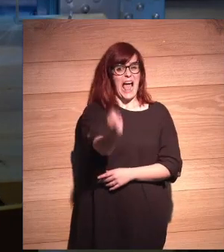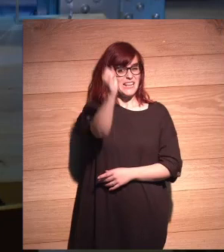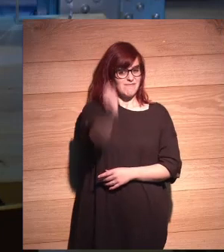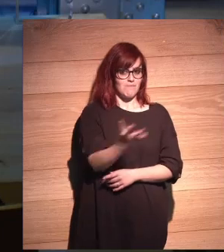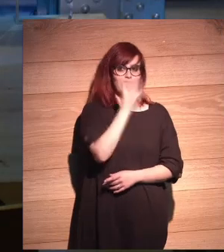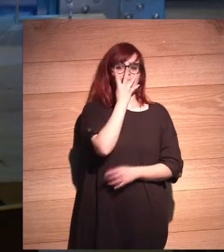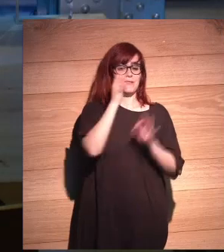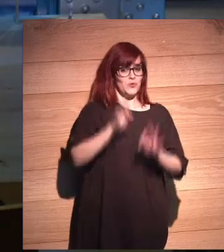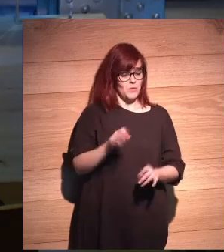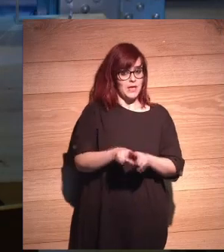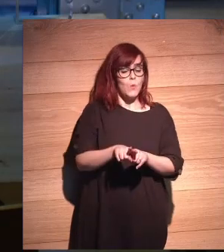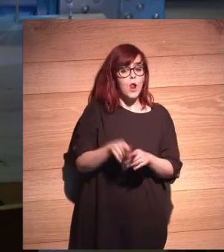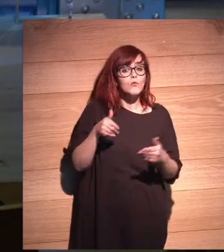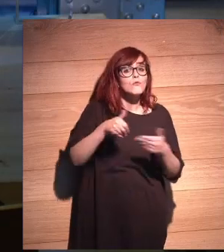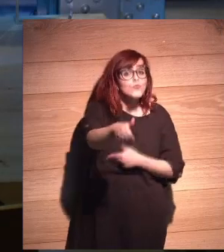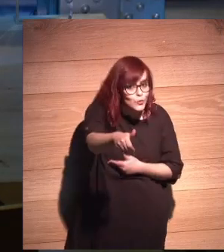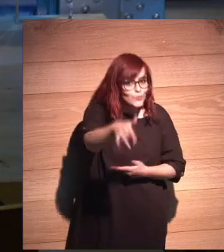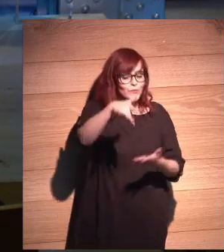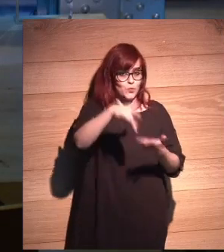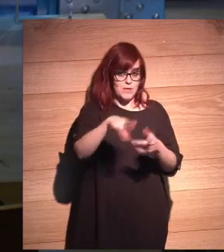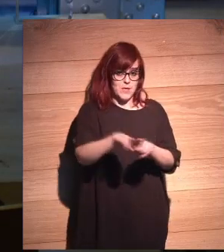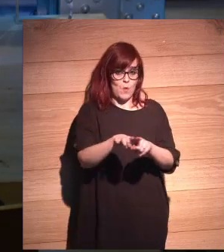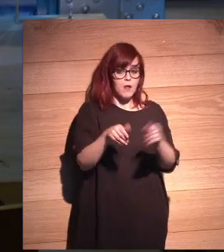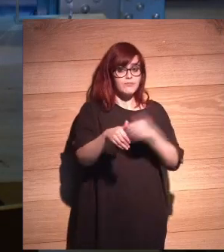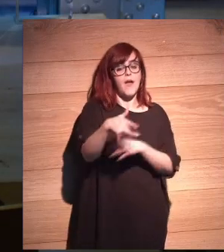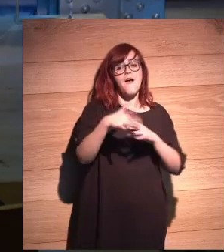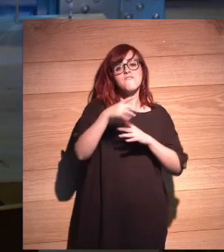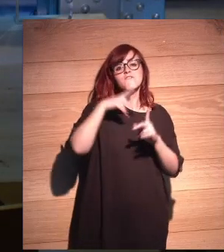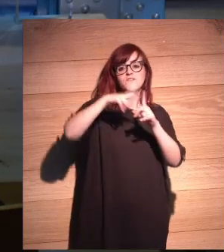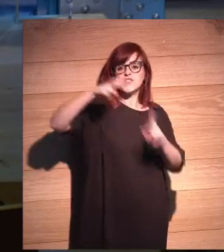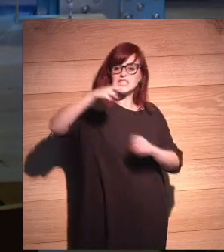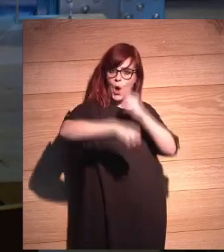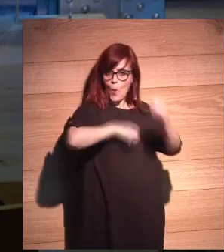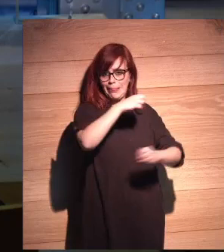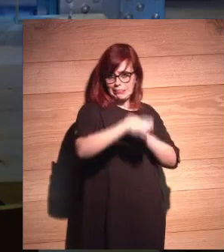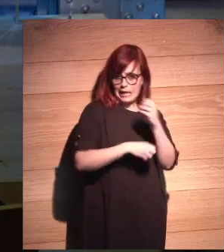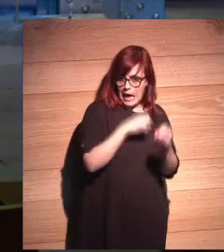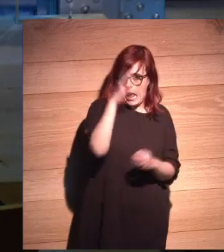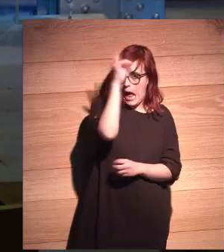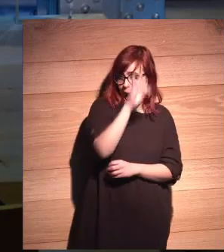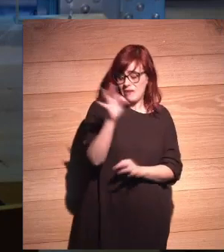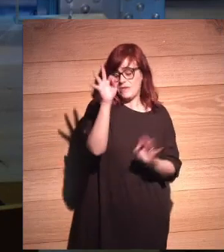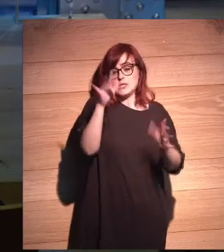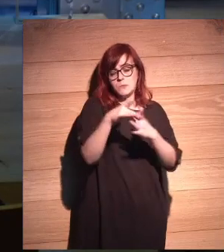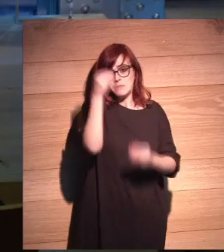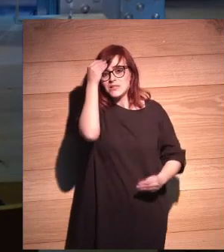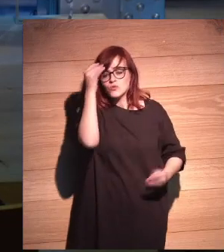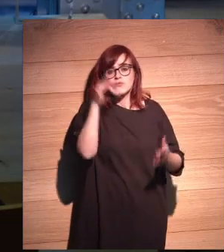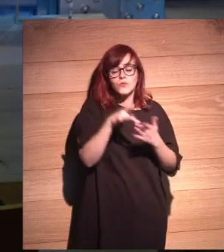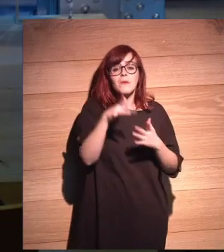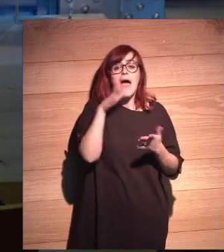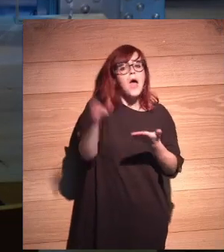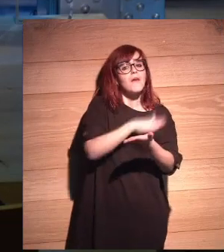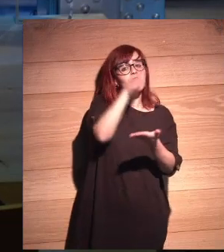le dedicaremos en algún número próximo, sin duda, a la física cuántica, que creo que está mencionada en alguna de